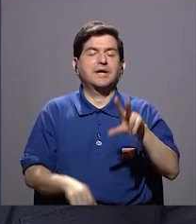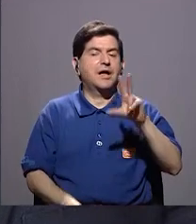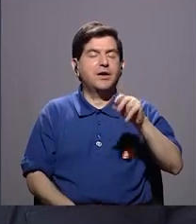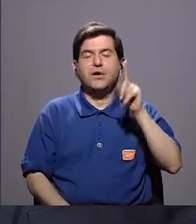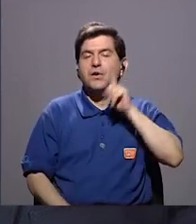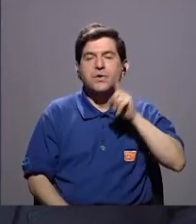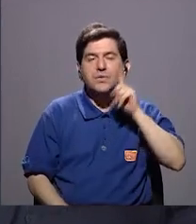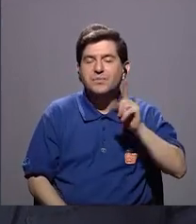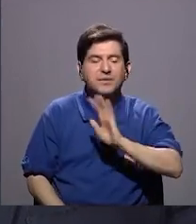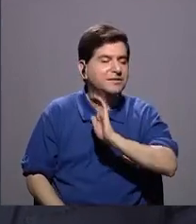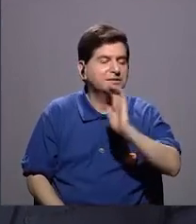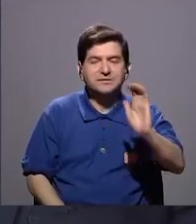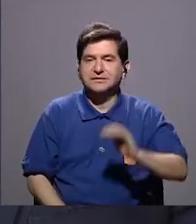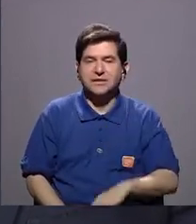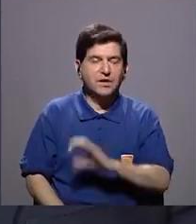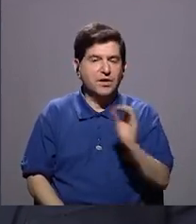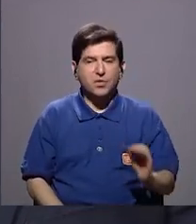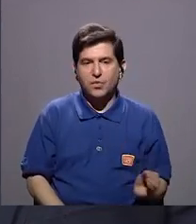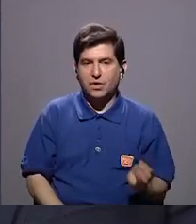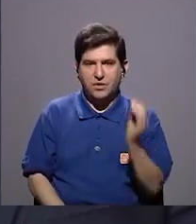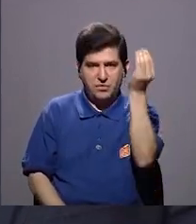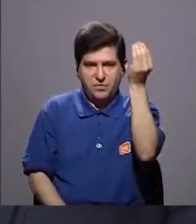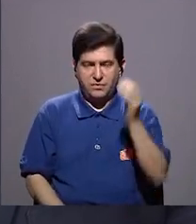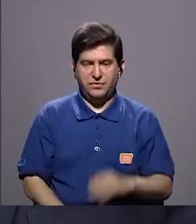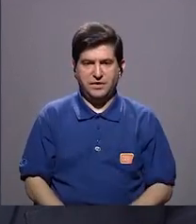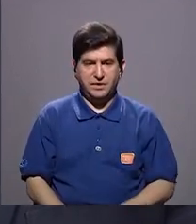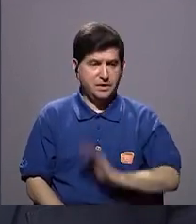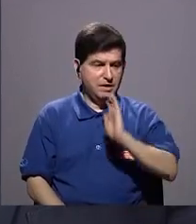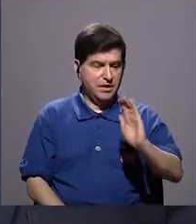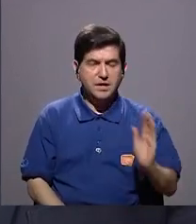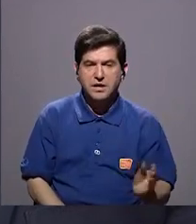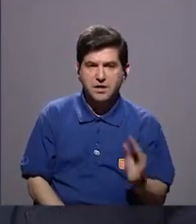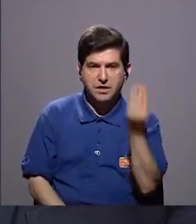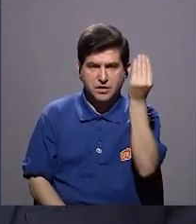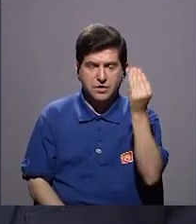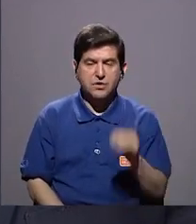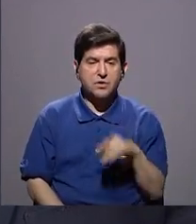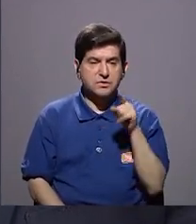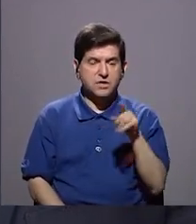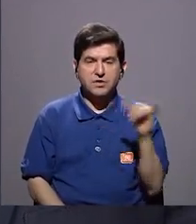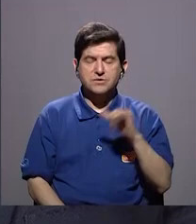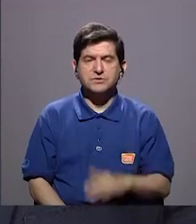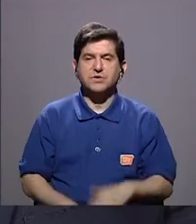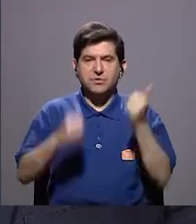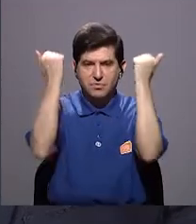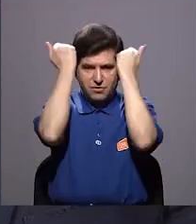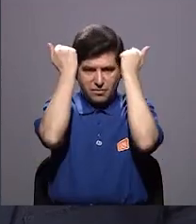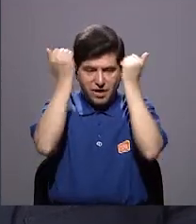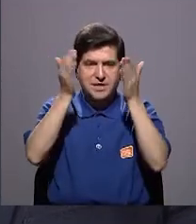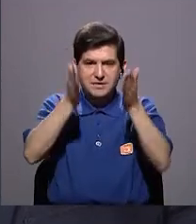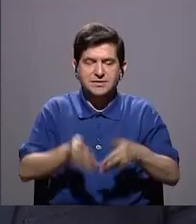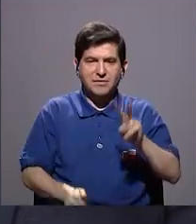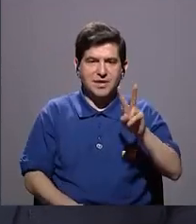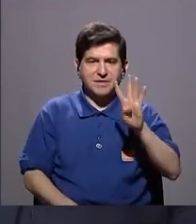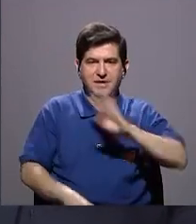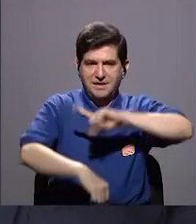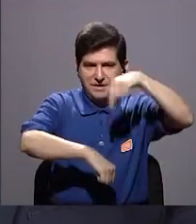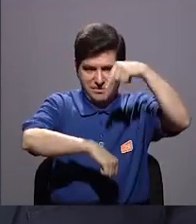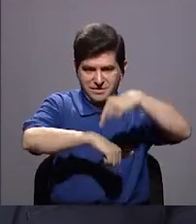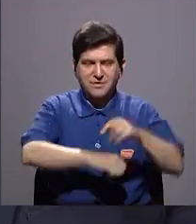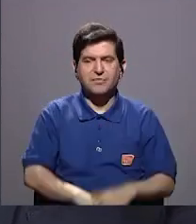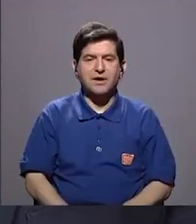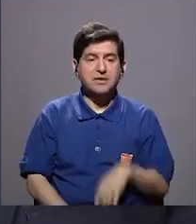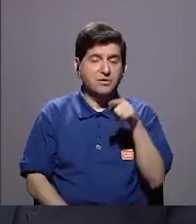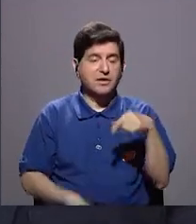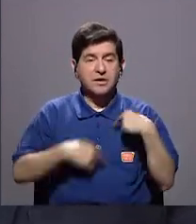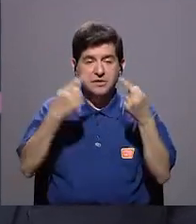no mentirle a los niños ni a los adolescentes. Los niños y los adolescentes son como un psiquiatra a las 24 horas. Ellos